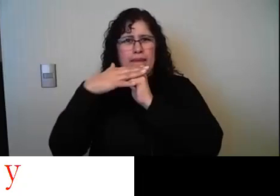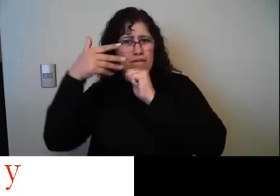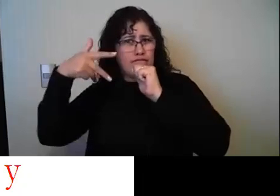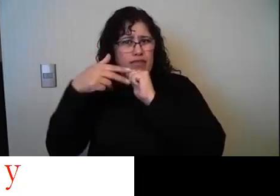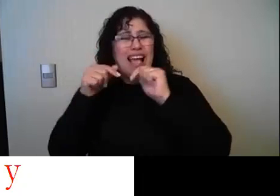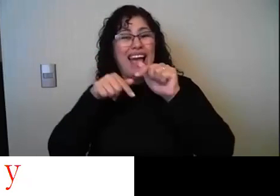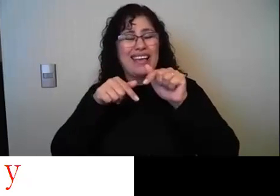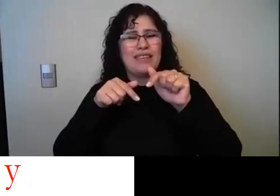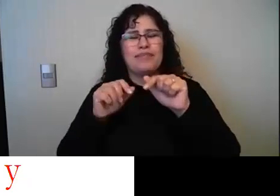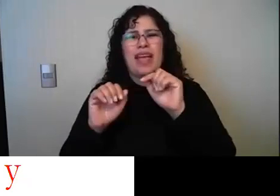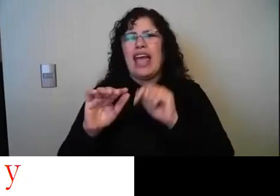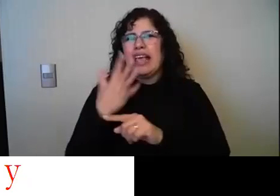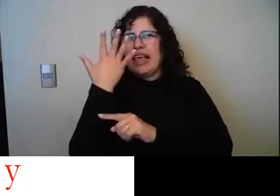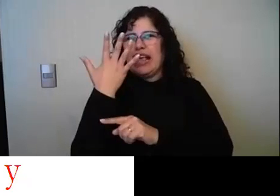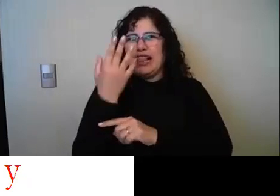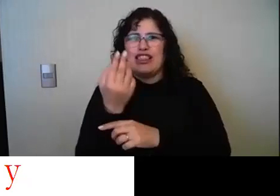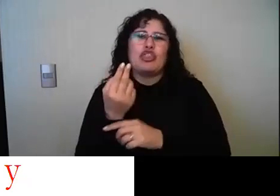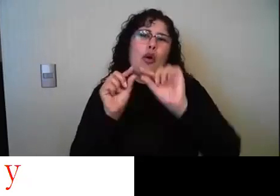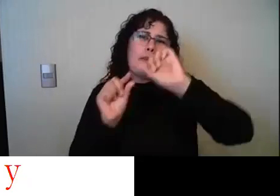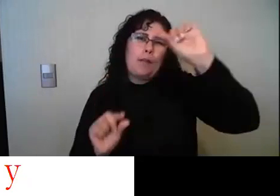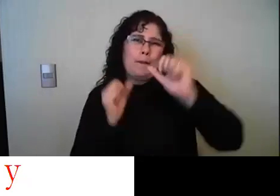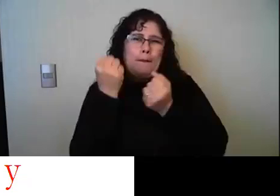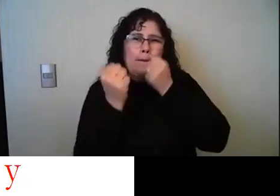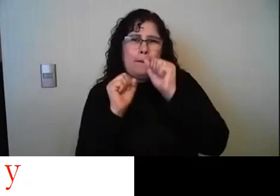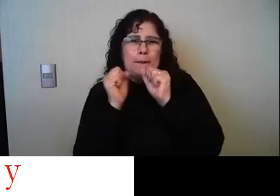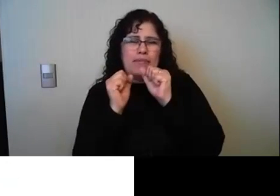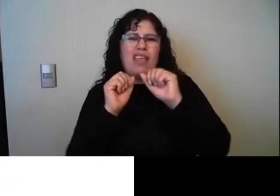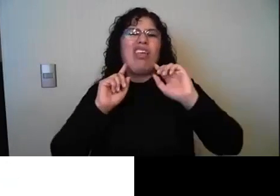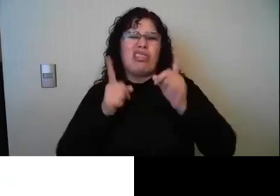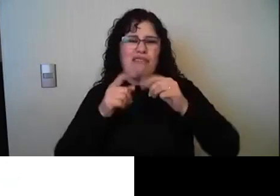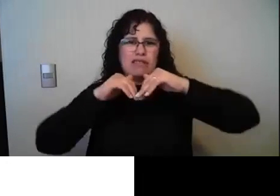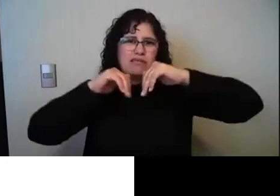craneal. Por tanto, debiésemos separar las vías.